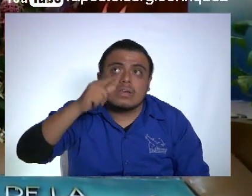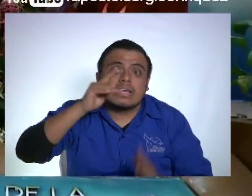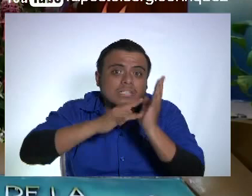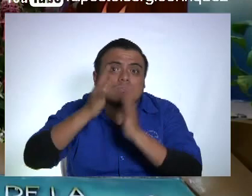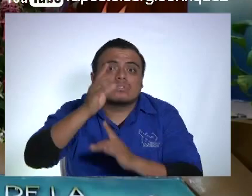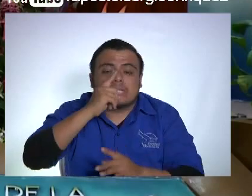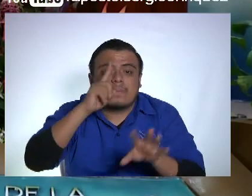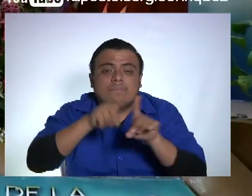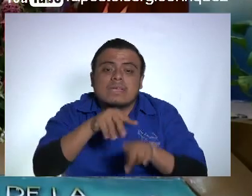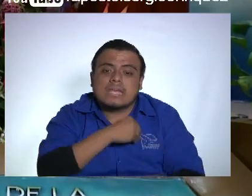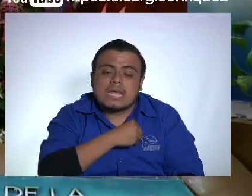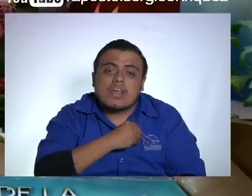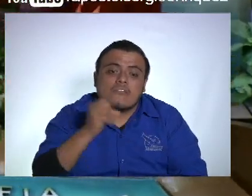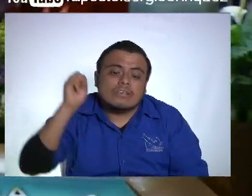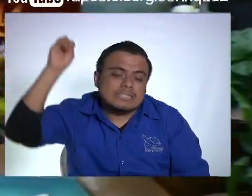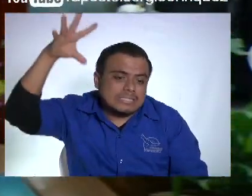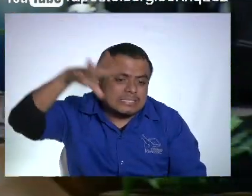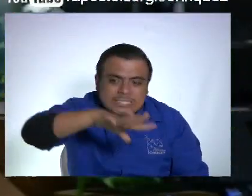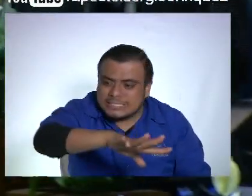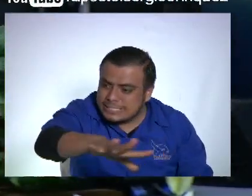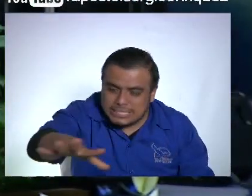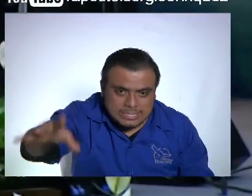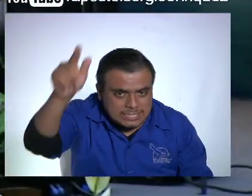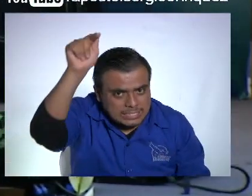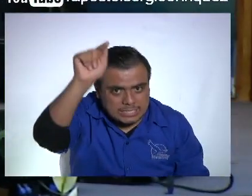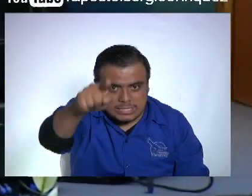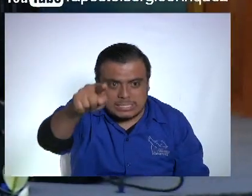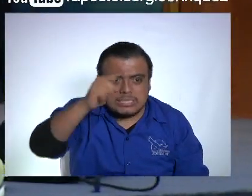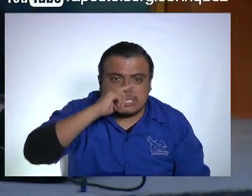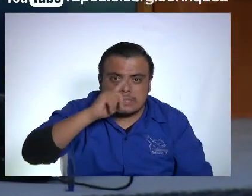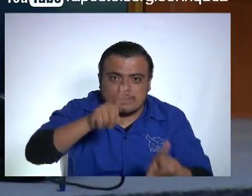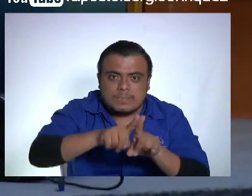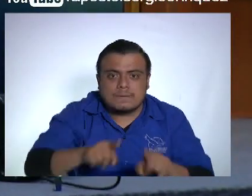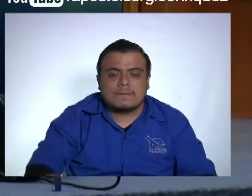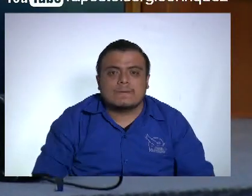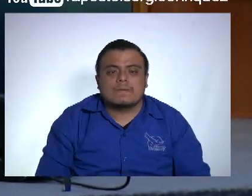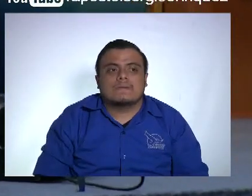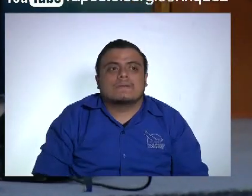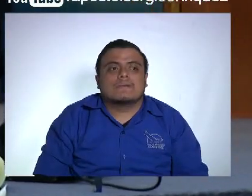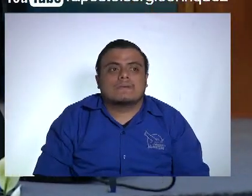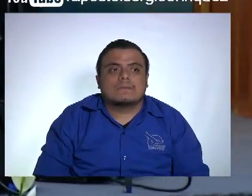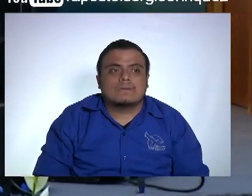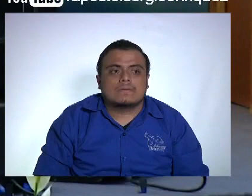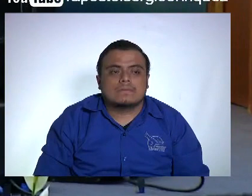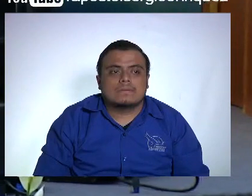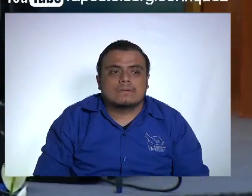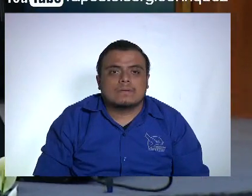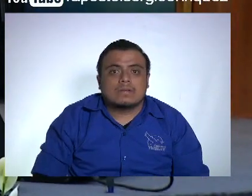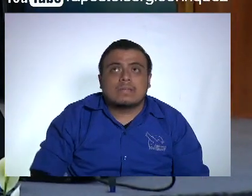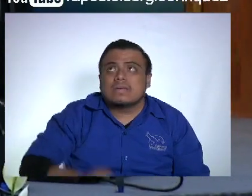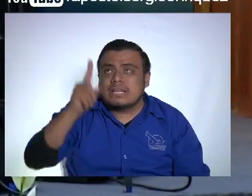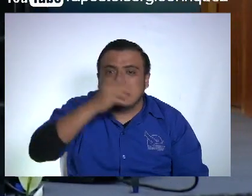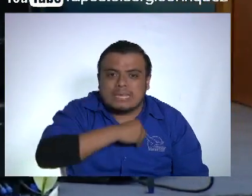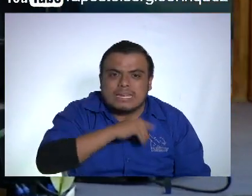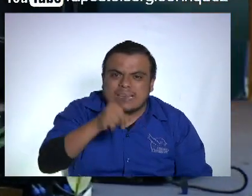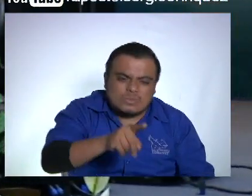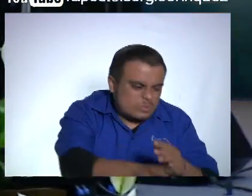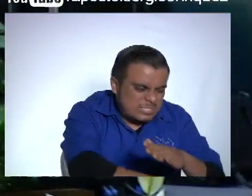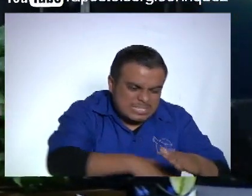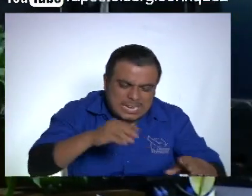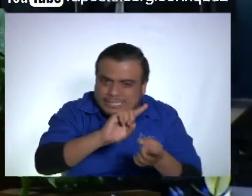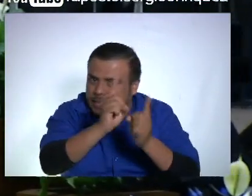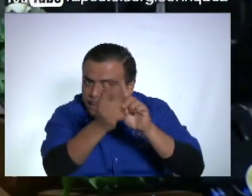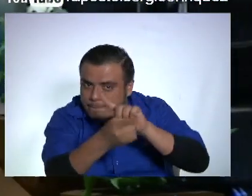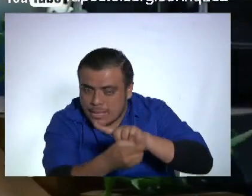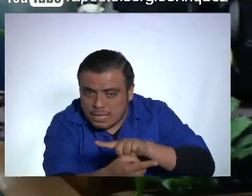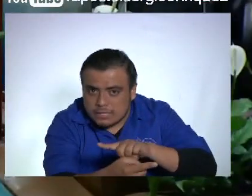noche. No te quiere dejar salir igual esta noche. No te quiere dejar salir igual esta noche, amigo que has venido por primera